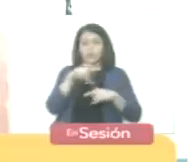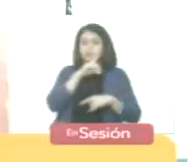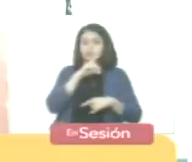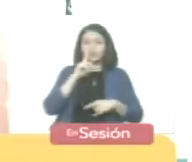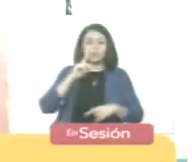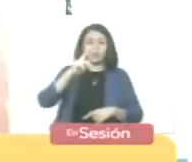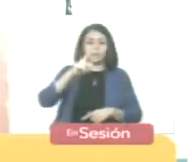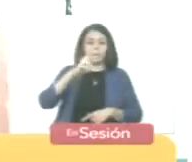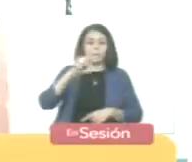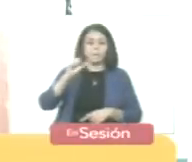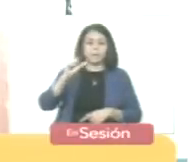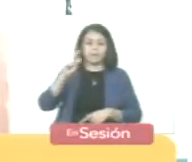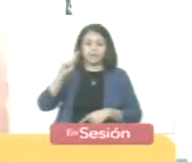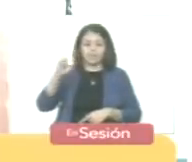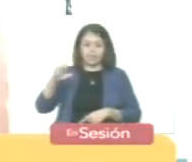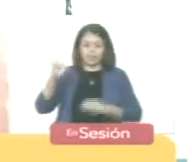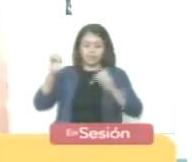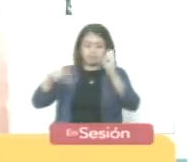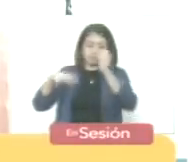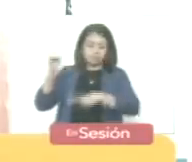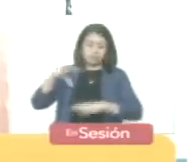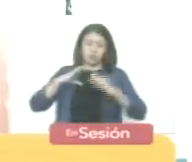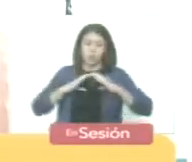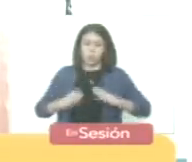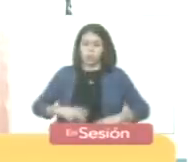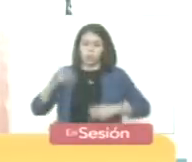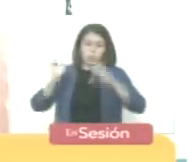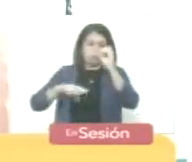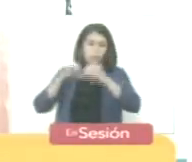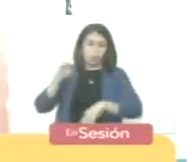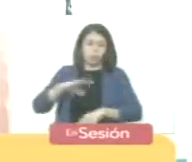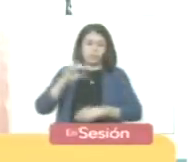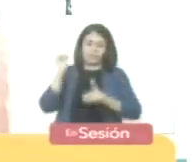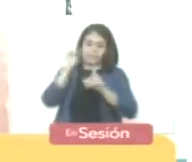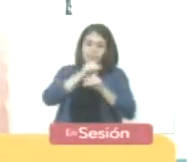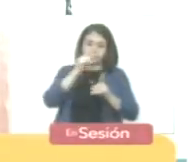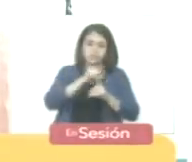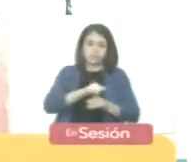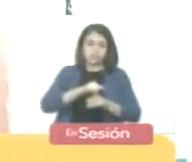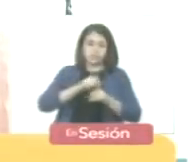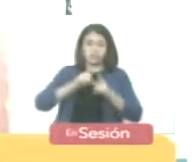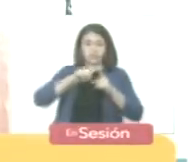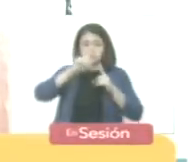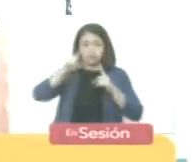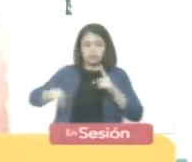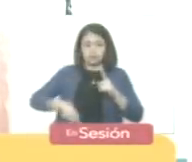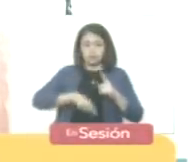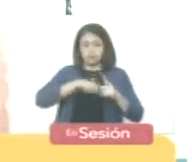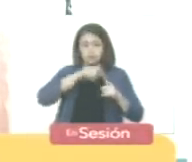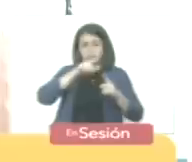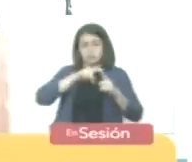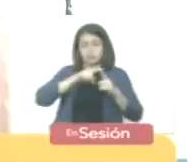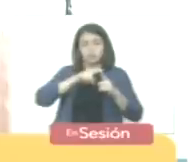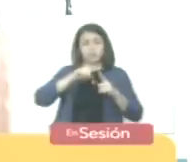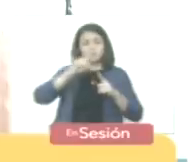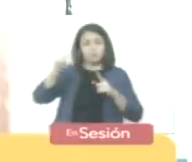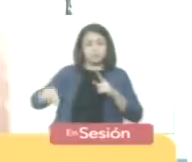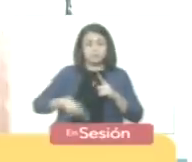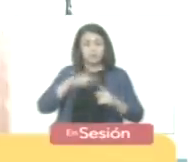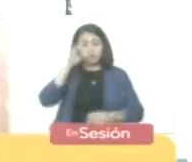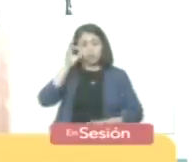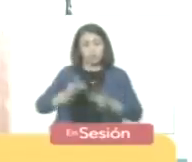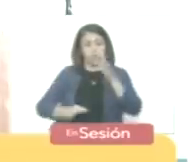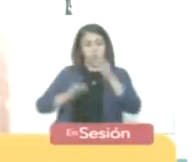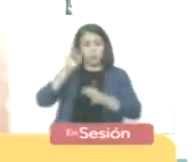ahí siguió la lucha durante todo lo que fue el ciclo en el que trató de ser